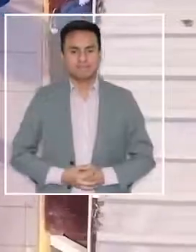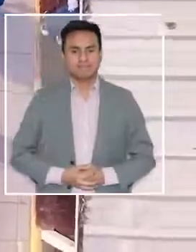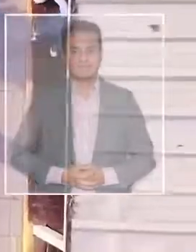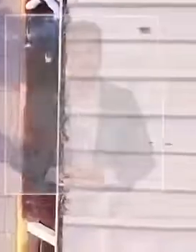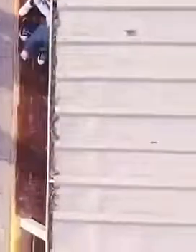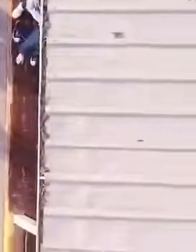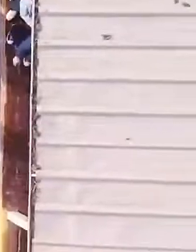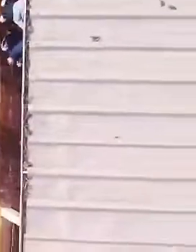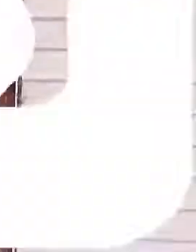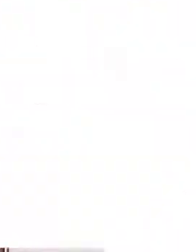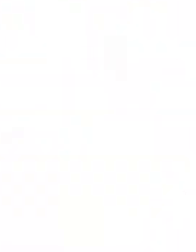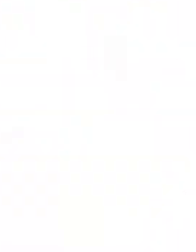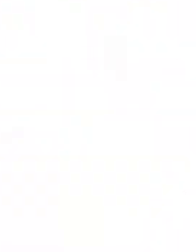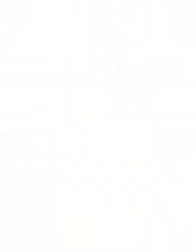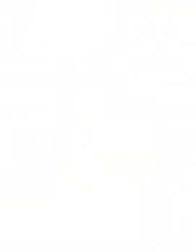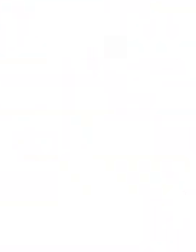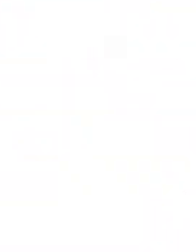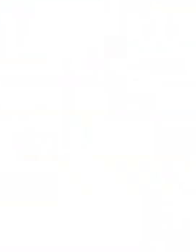comunidad.